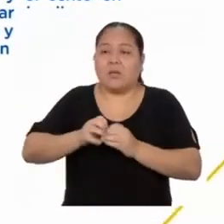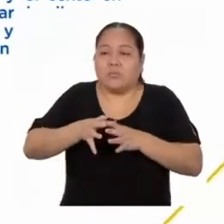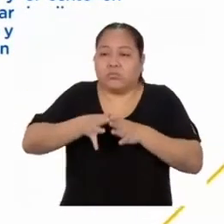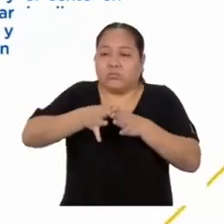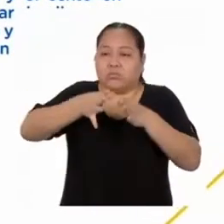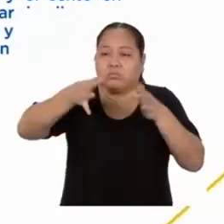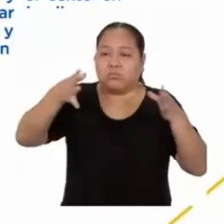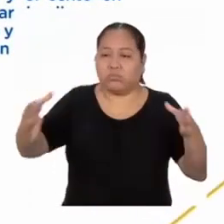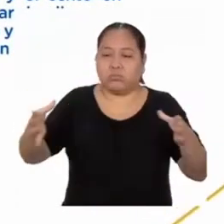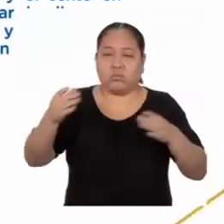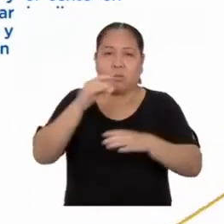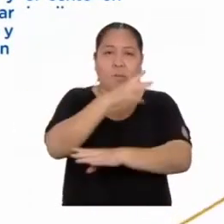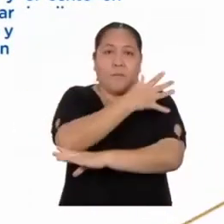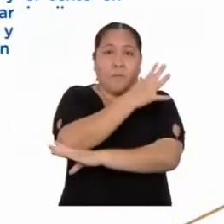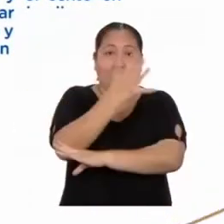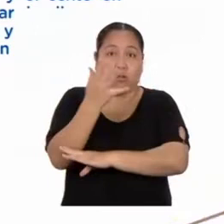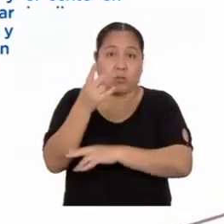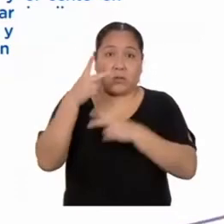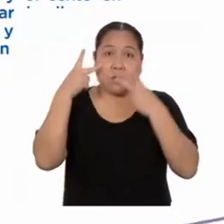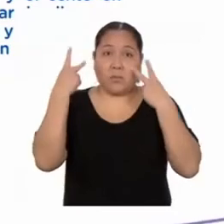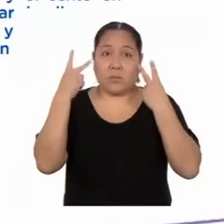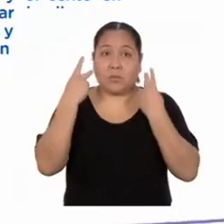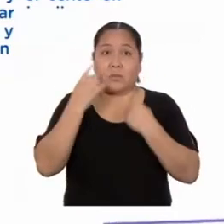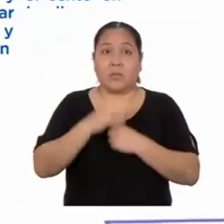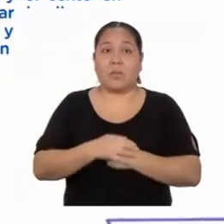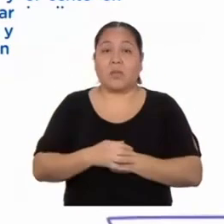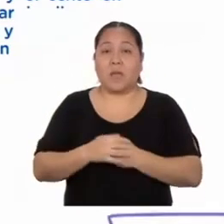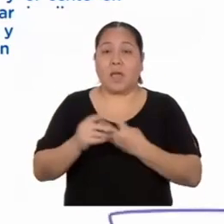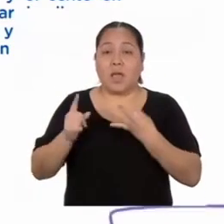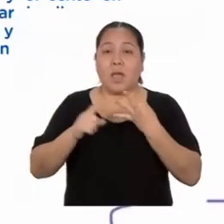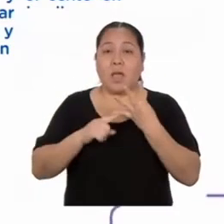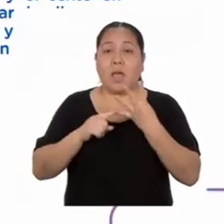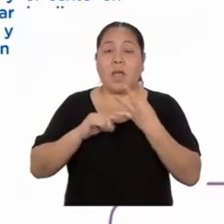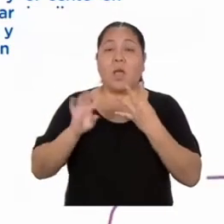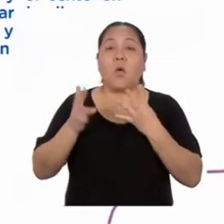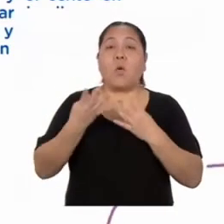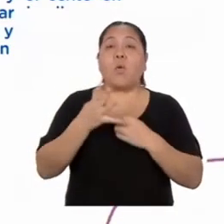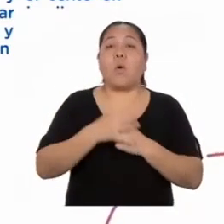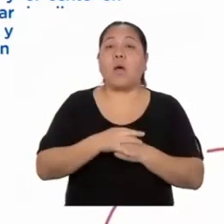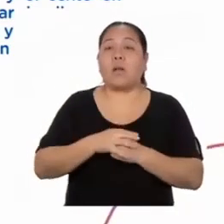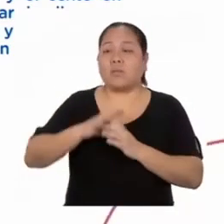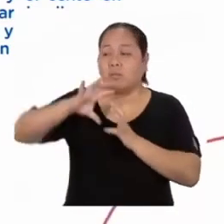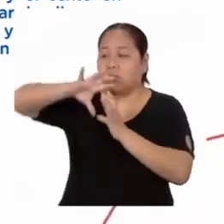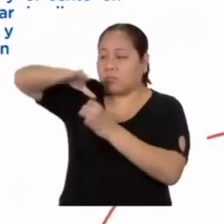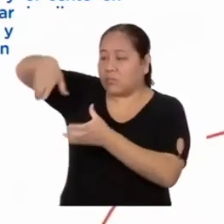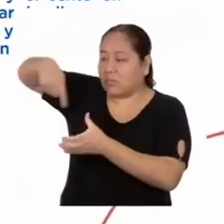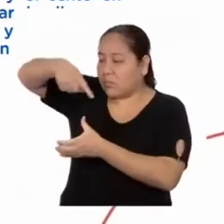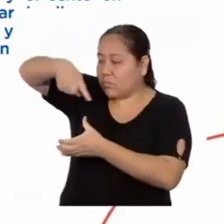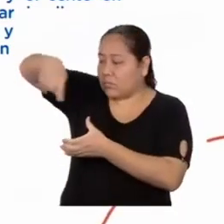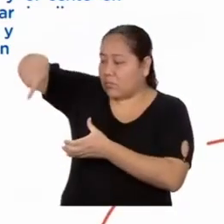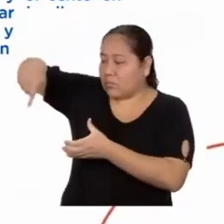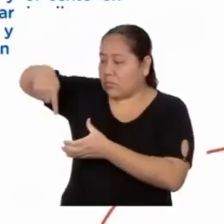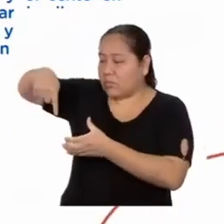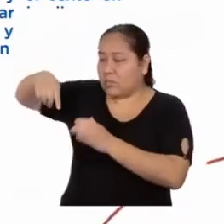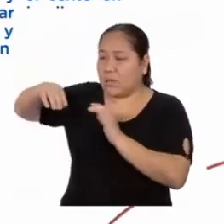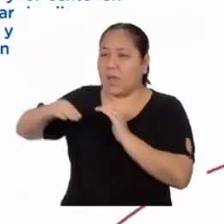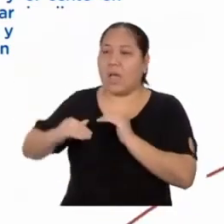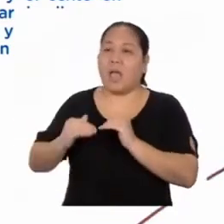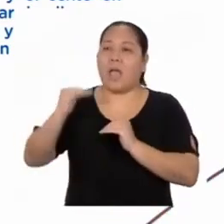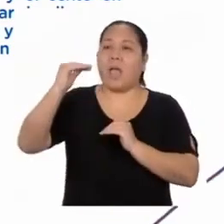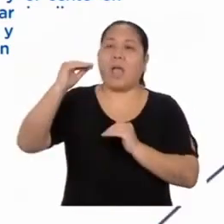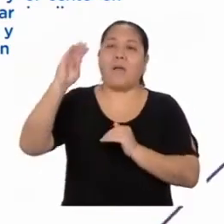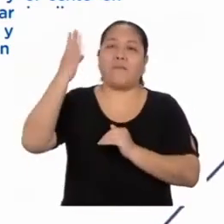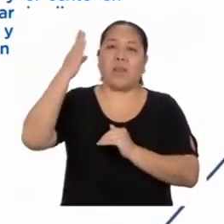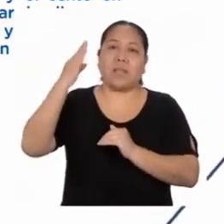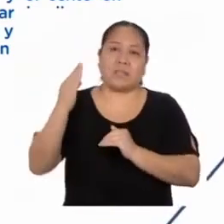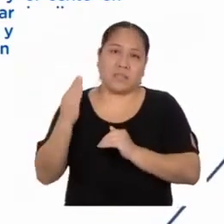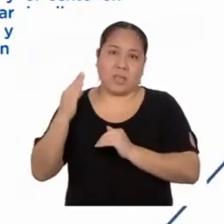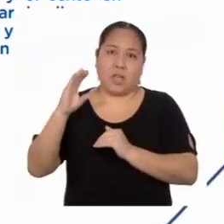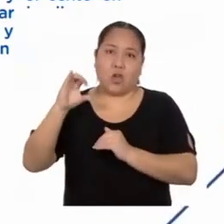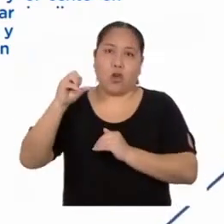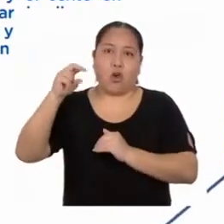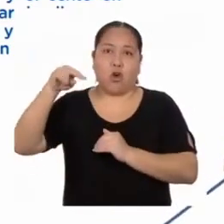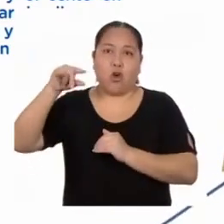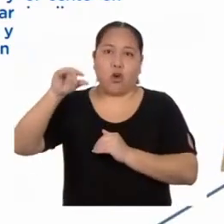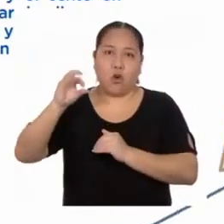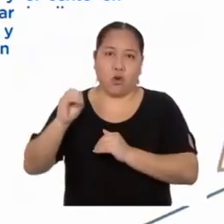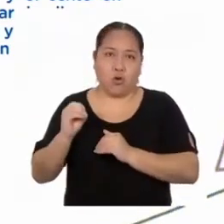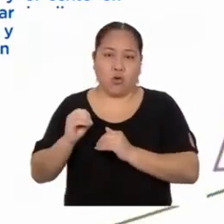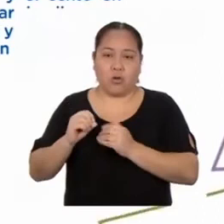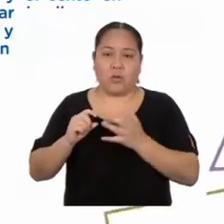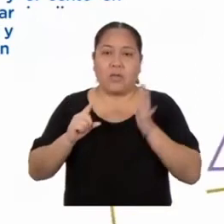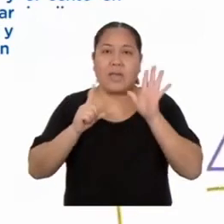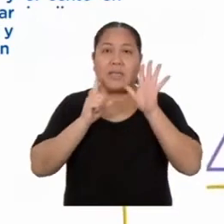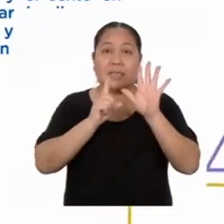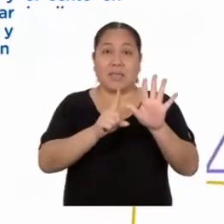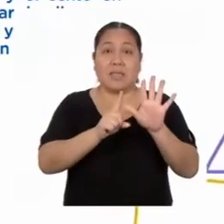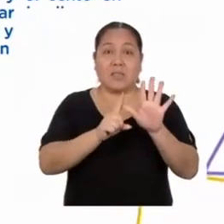amazónicos. El cuarto a escala mundial en bosques tropicales, superado por Brasil, Congo e Indonesia. Y el sexto en bosques